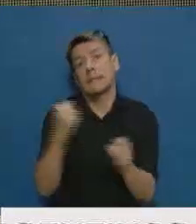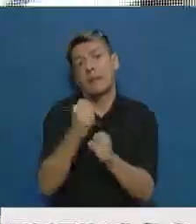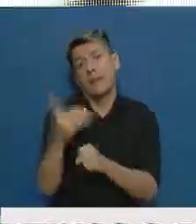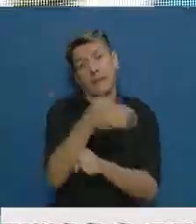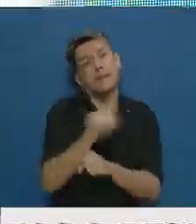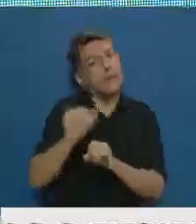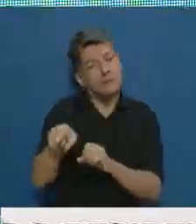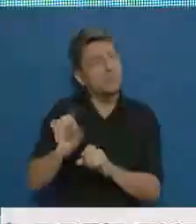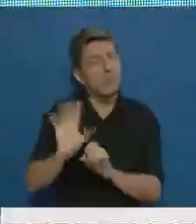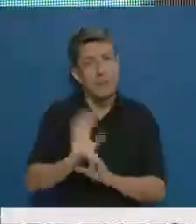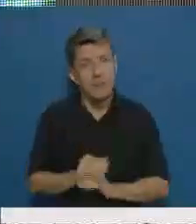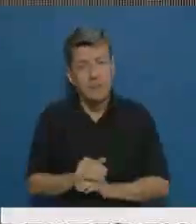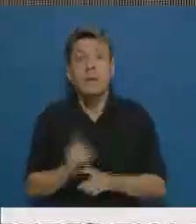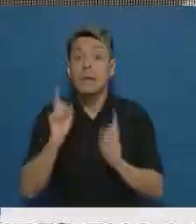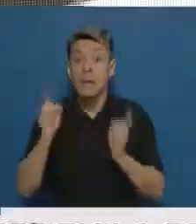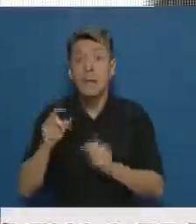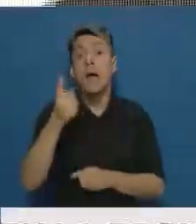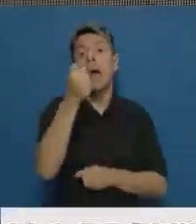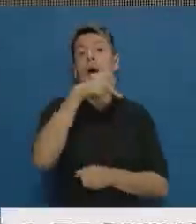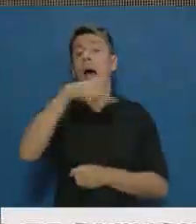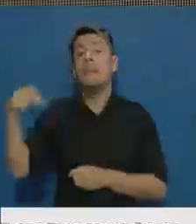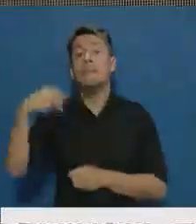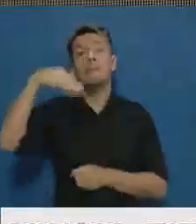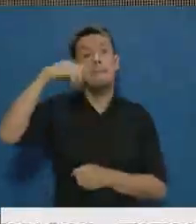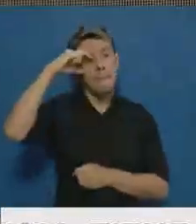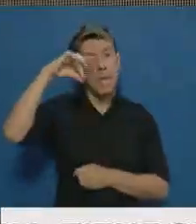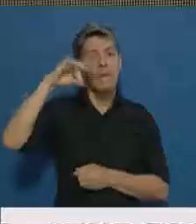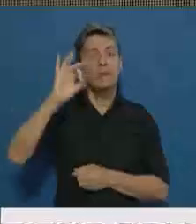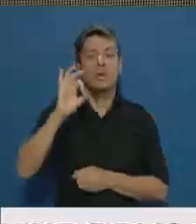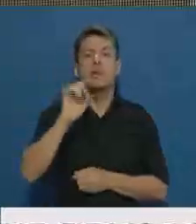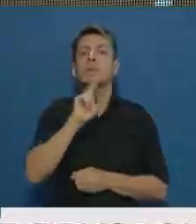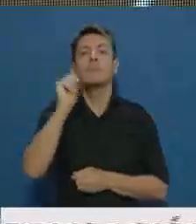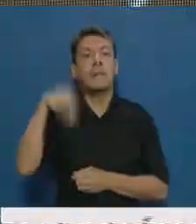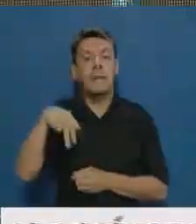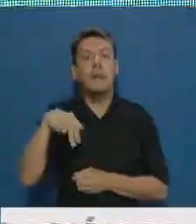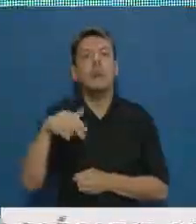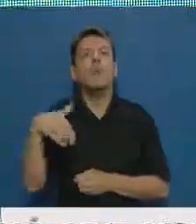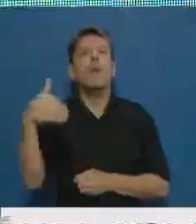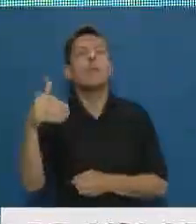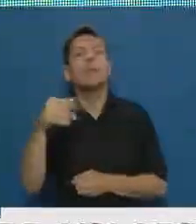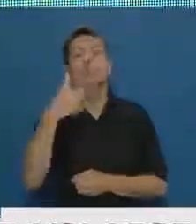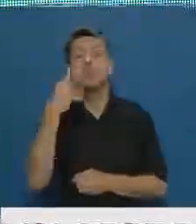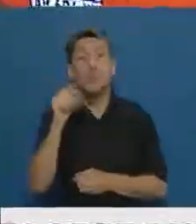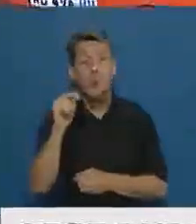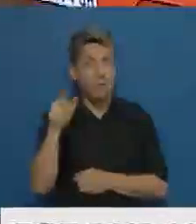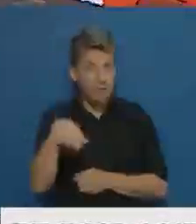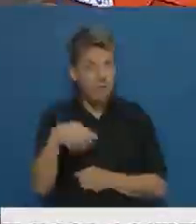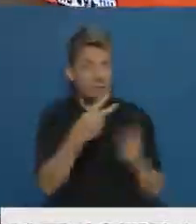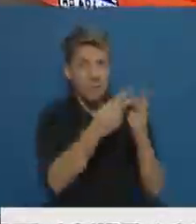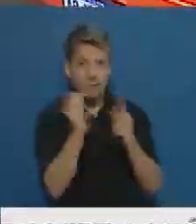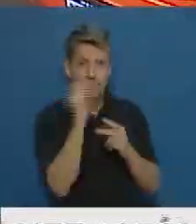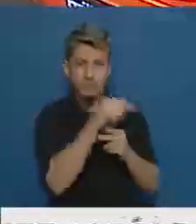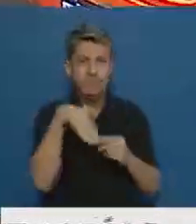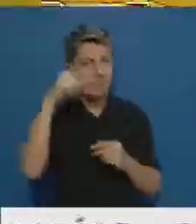hemos lanzado hoy una aplicación que se llama Mendotran Cuando Subo, que está tanto en la página de Mendotran como en, para el caso de